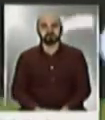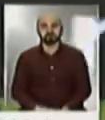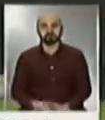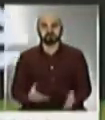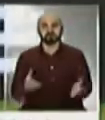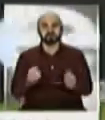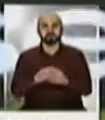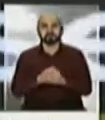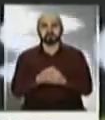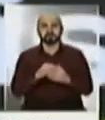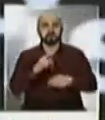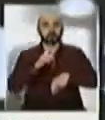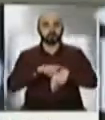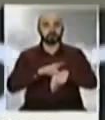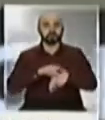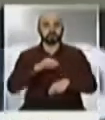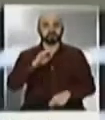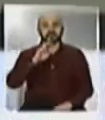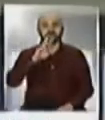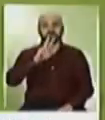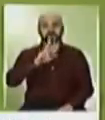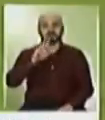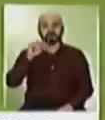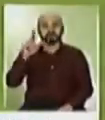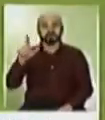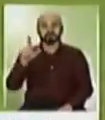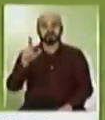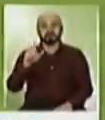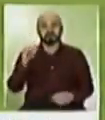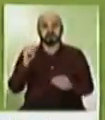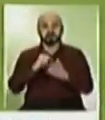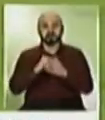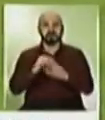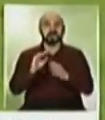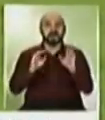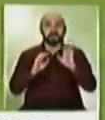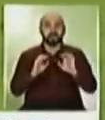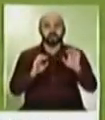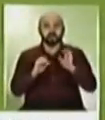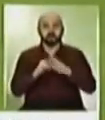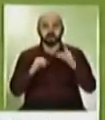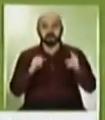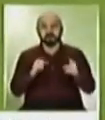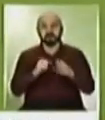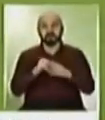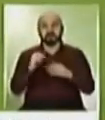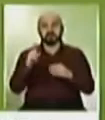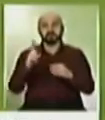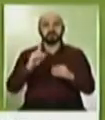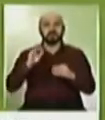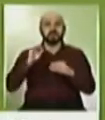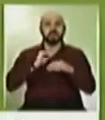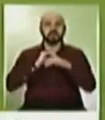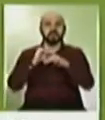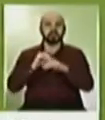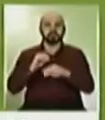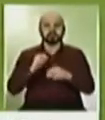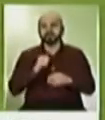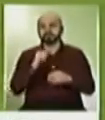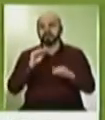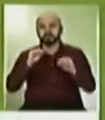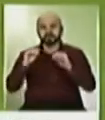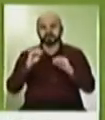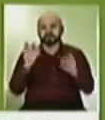sale Alexis. Minuto 87 del Inter ante el Leverkusen por Europa League y un gesto de Alexis Sánchez alertó a todos sus